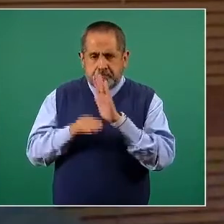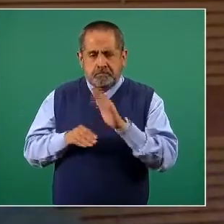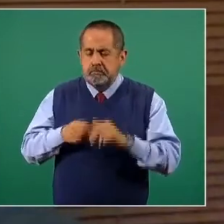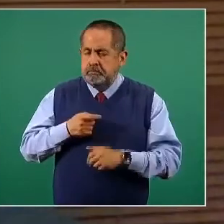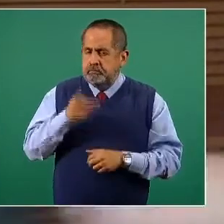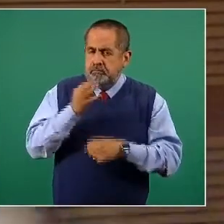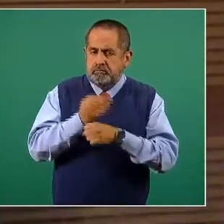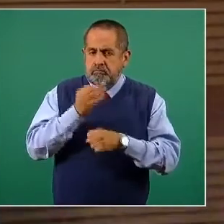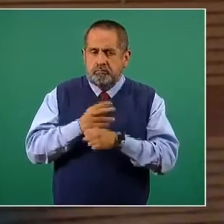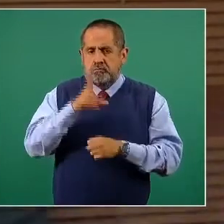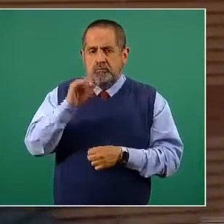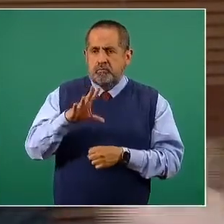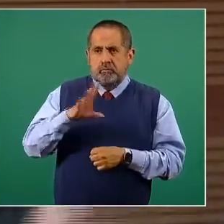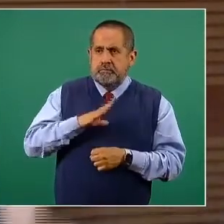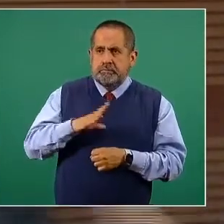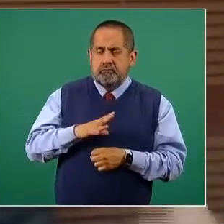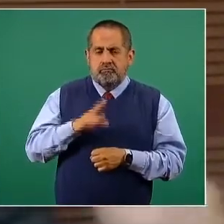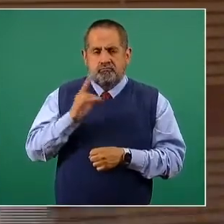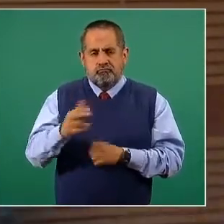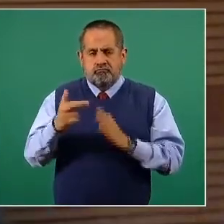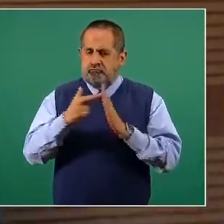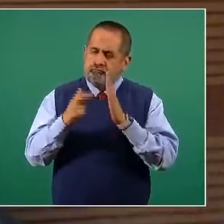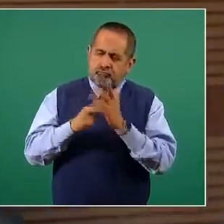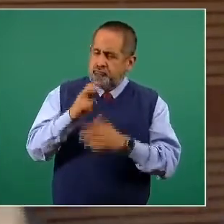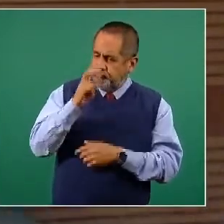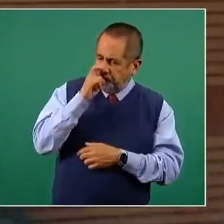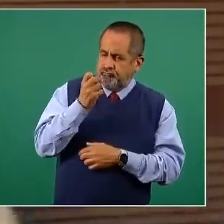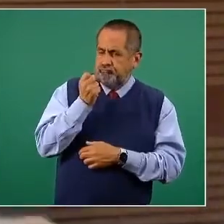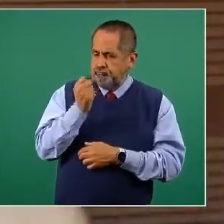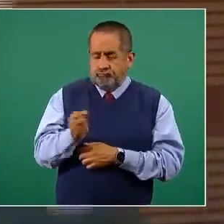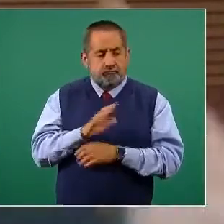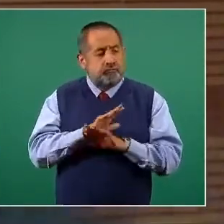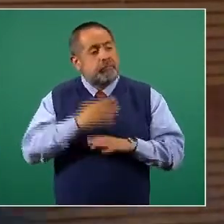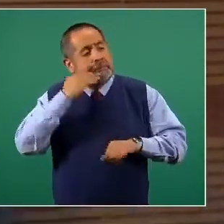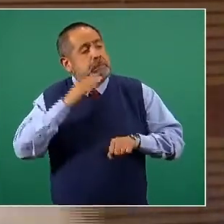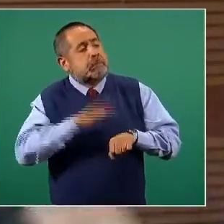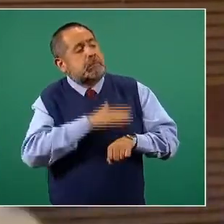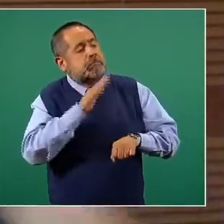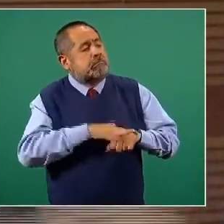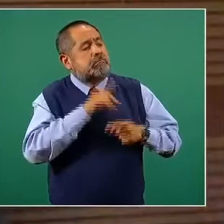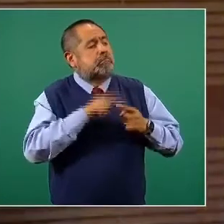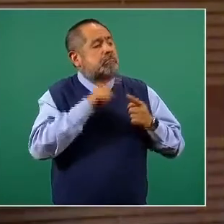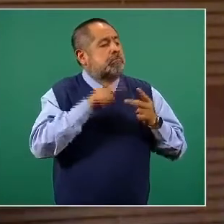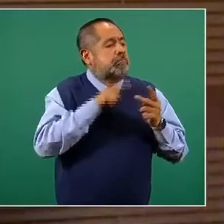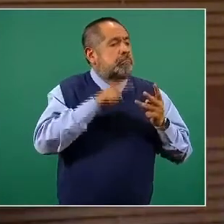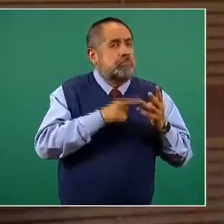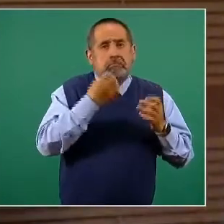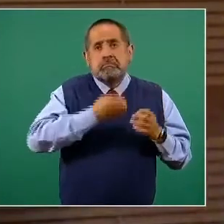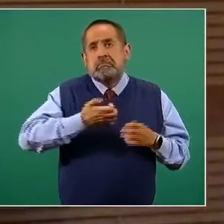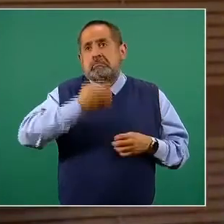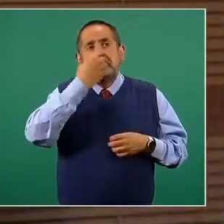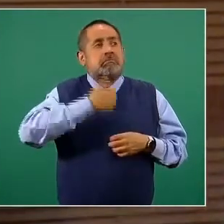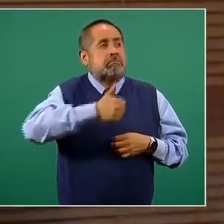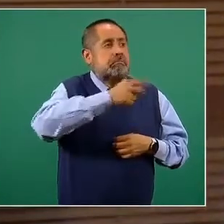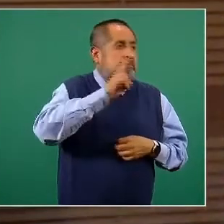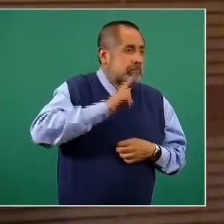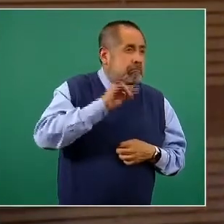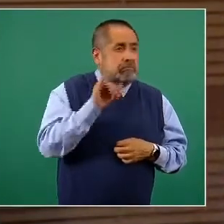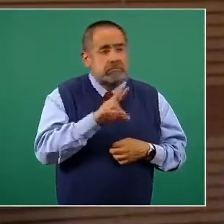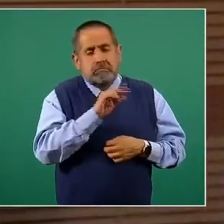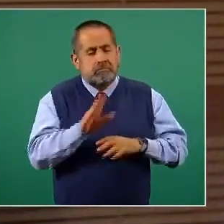tenemos ahora sí un protocolo establecido de verificación de cada una de las escuelas para ver si